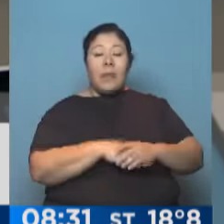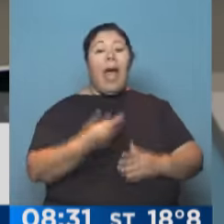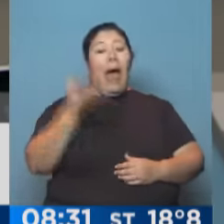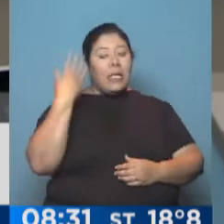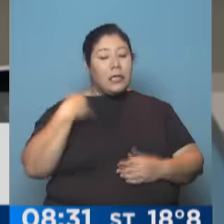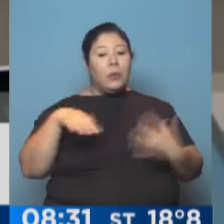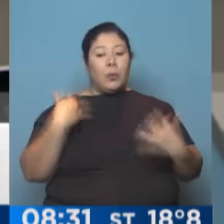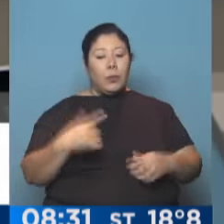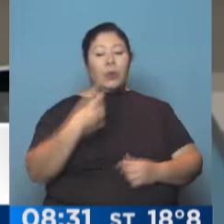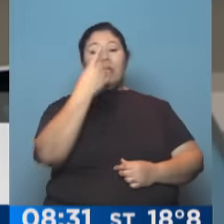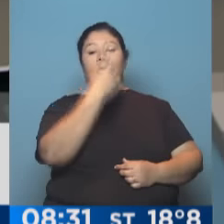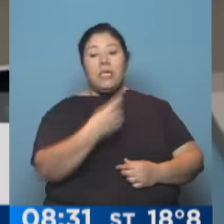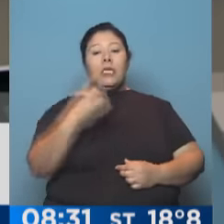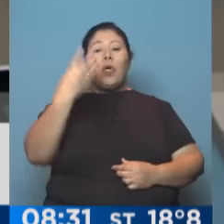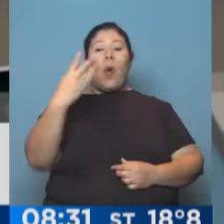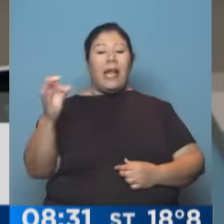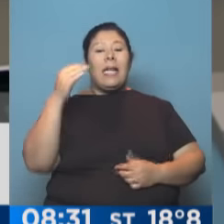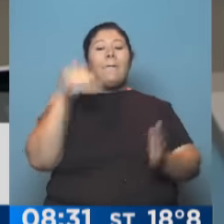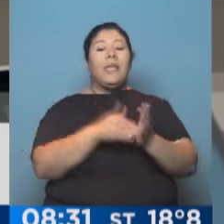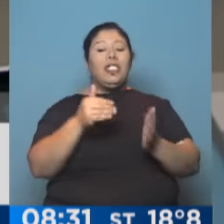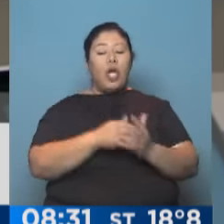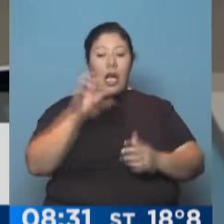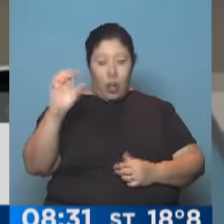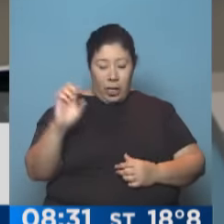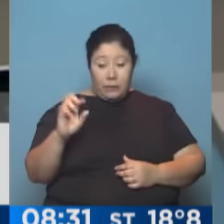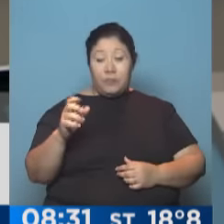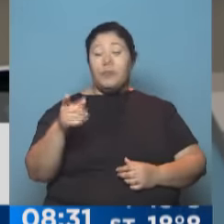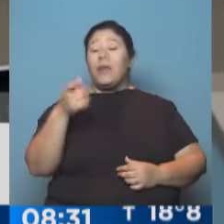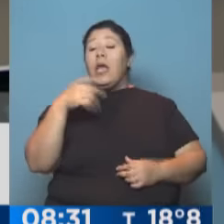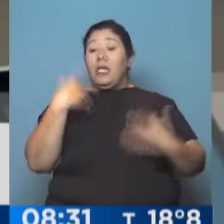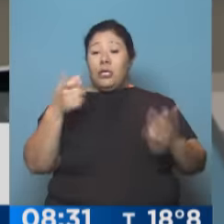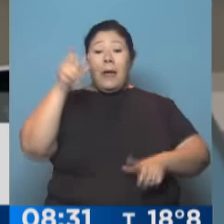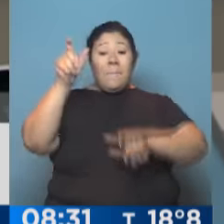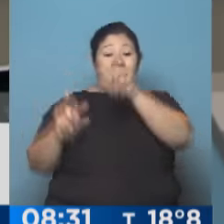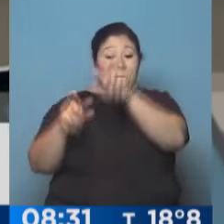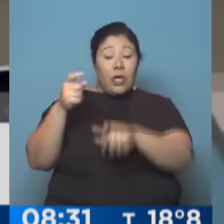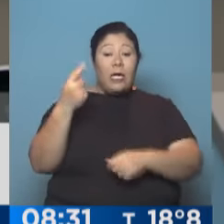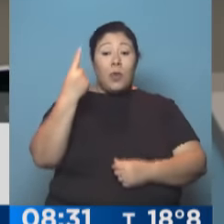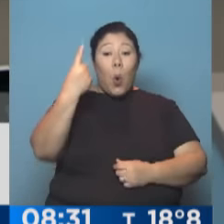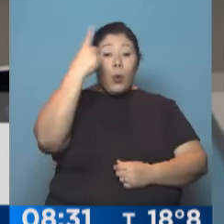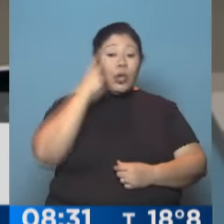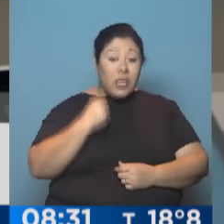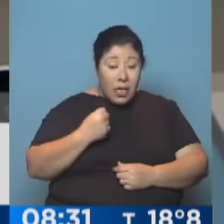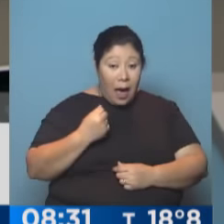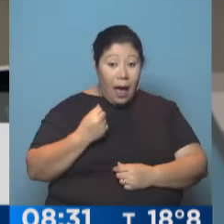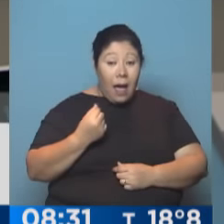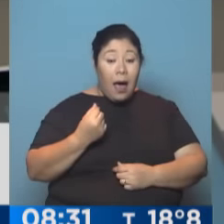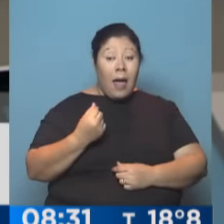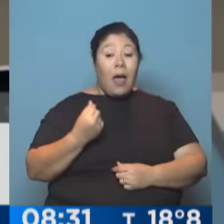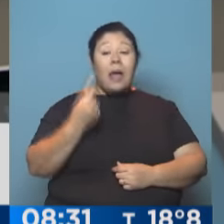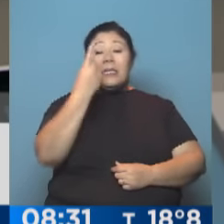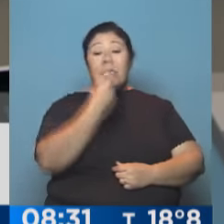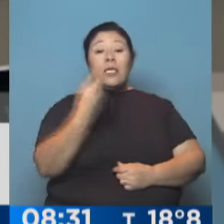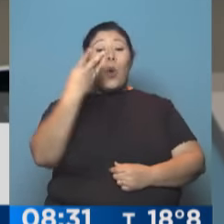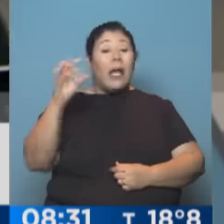importante 140 millones de dólares fíjate vos lo que compraron ayer en un solo día los ahorristas 140